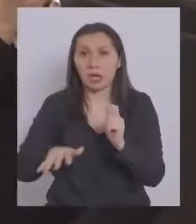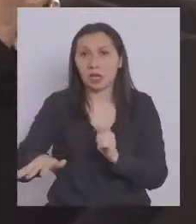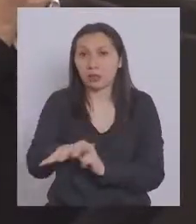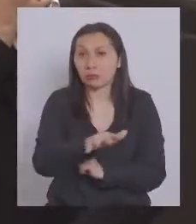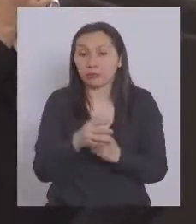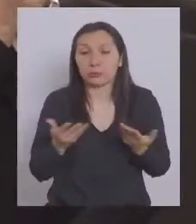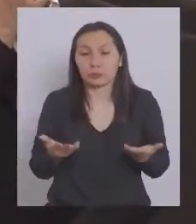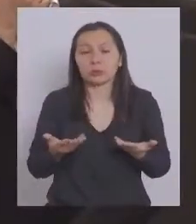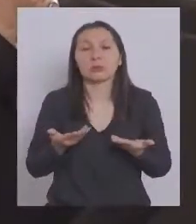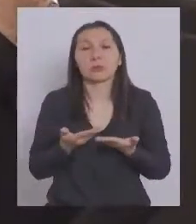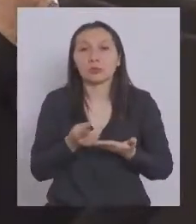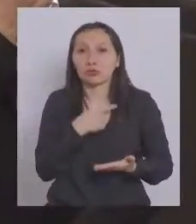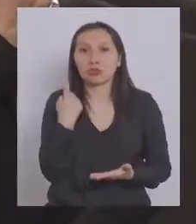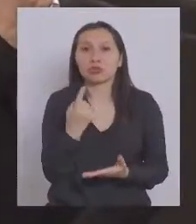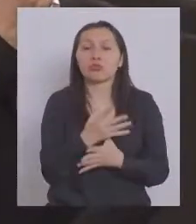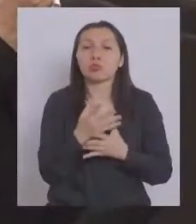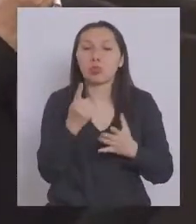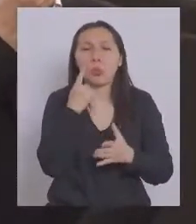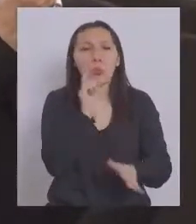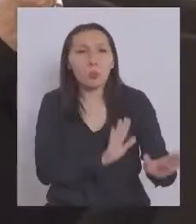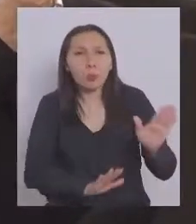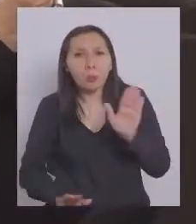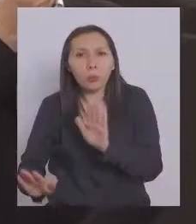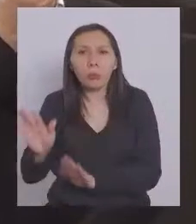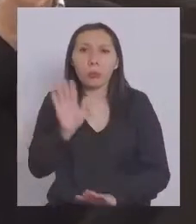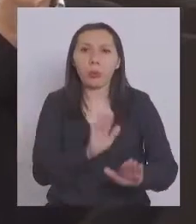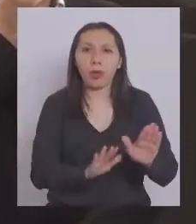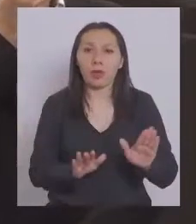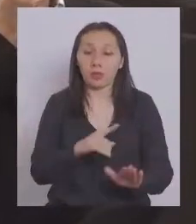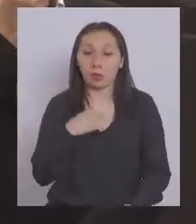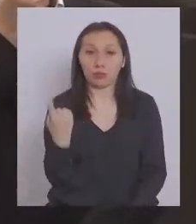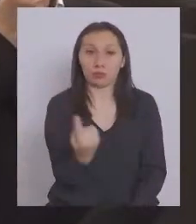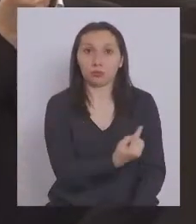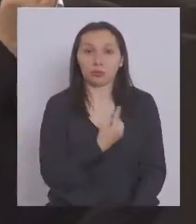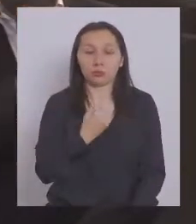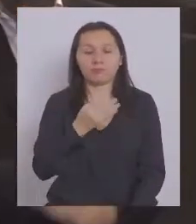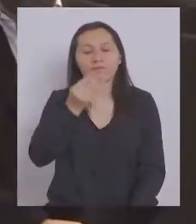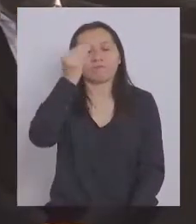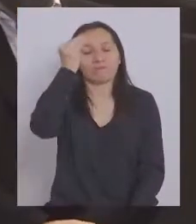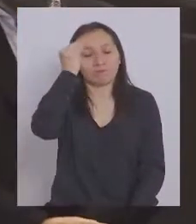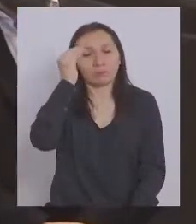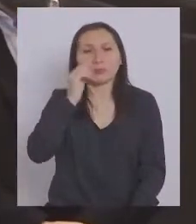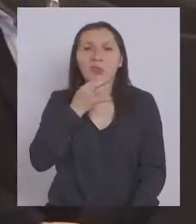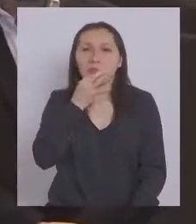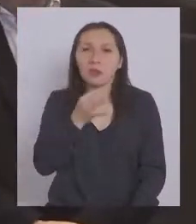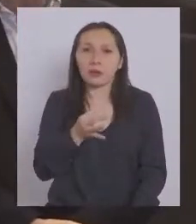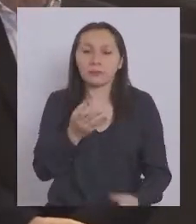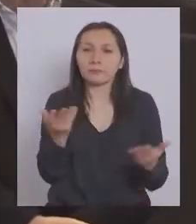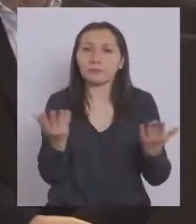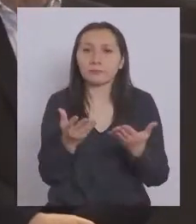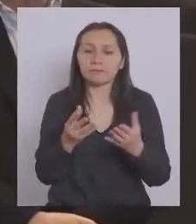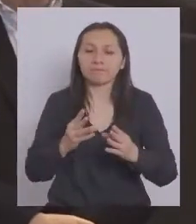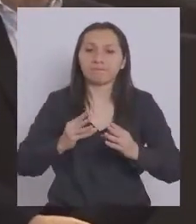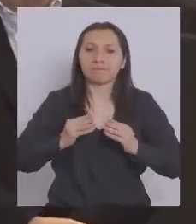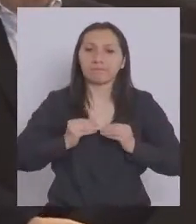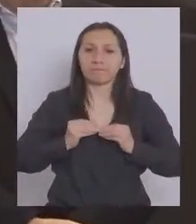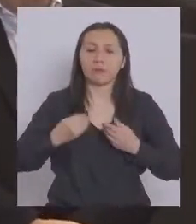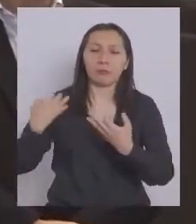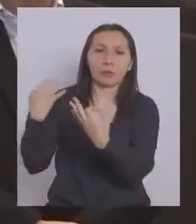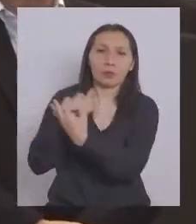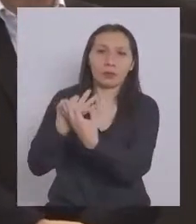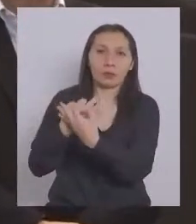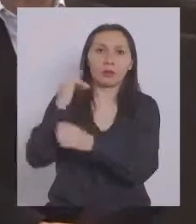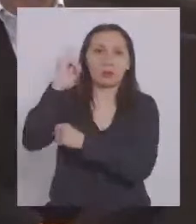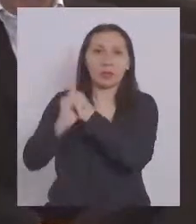tener mucha precaución y nosotros hemos optado por adoptar las